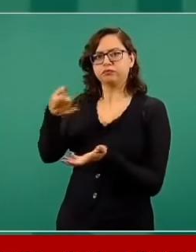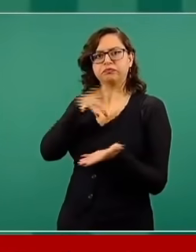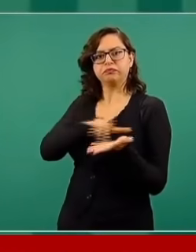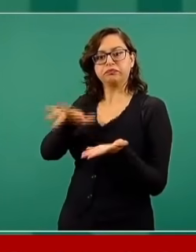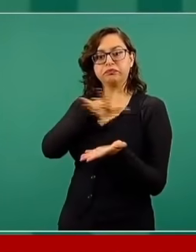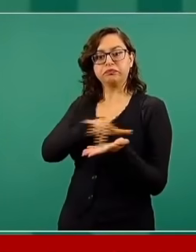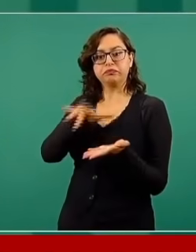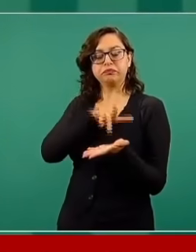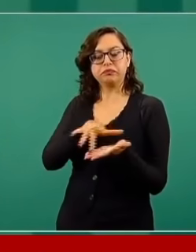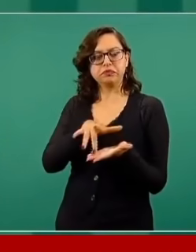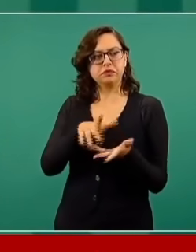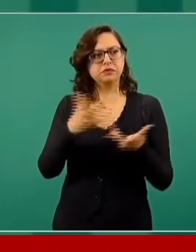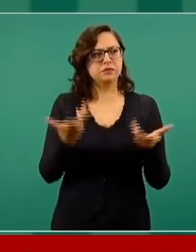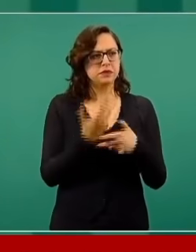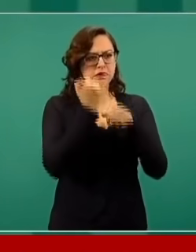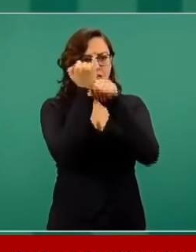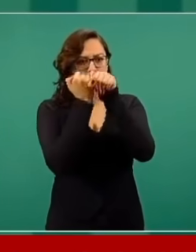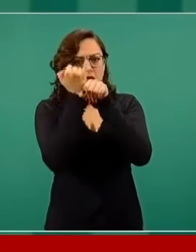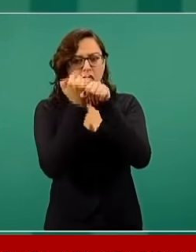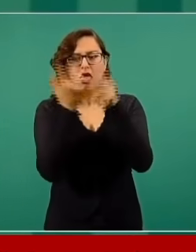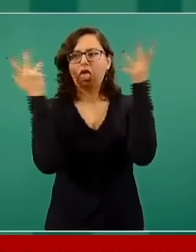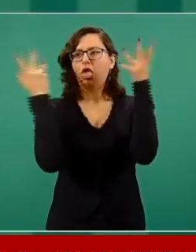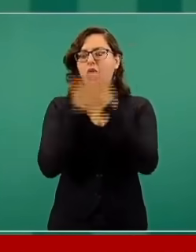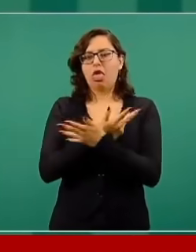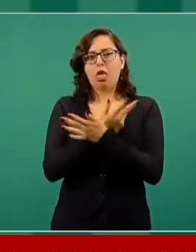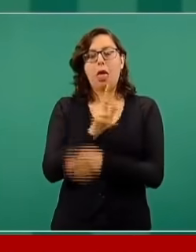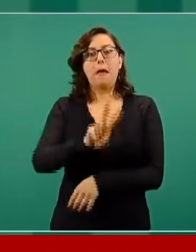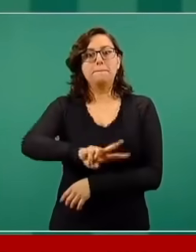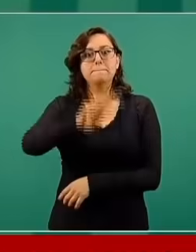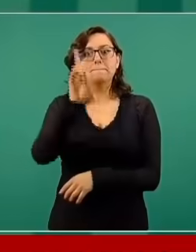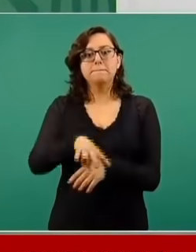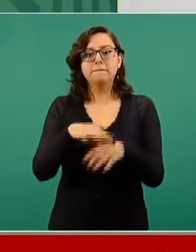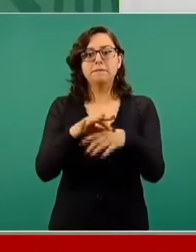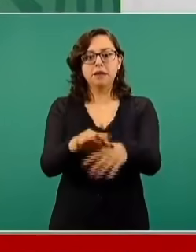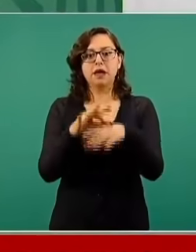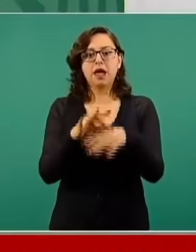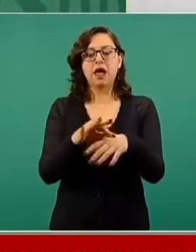sí hay ese financiamiento. Desde el 2018